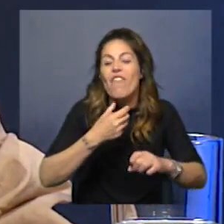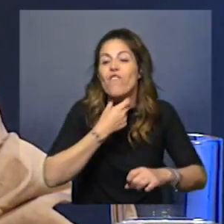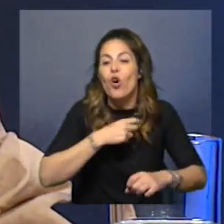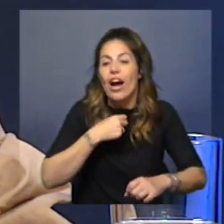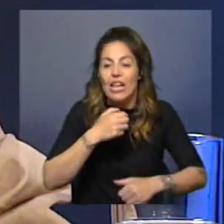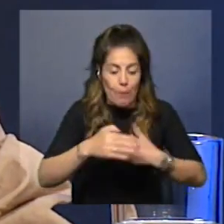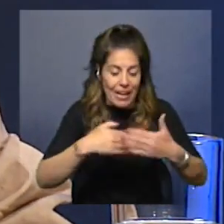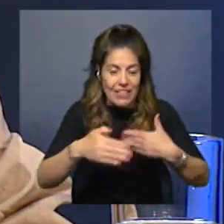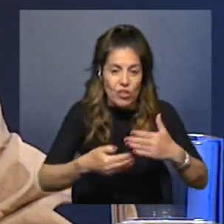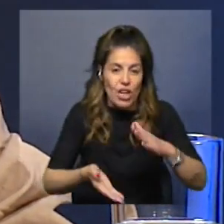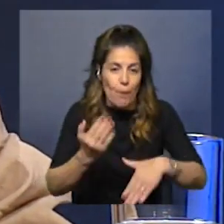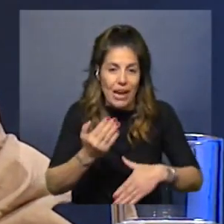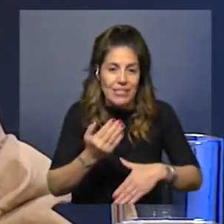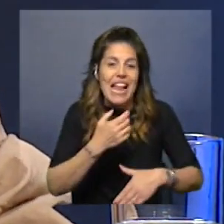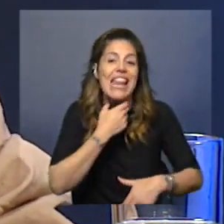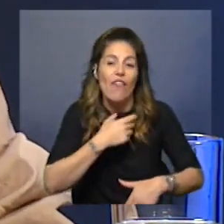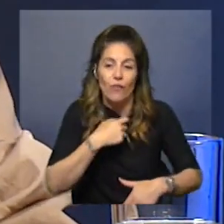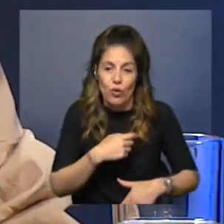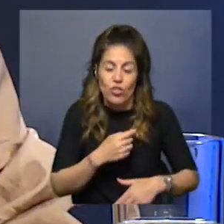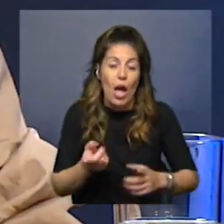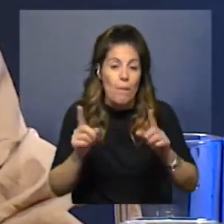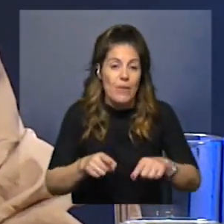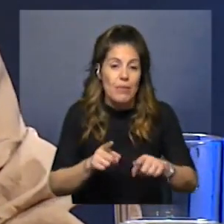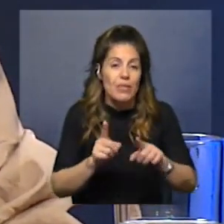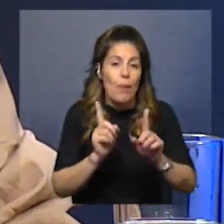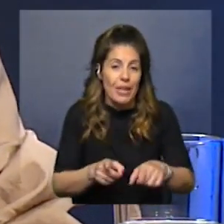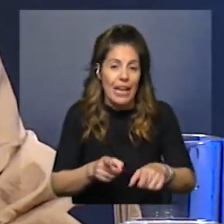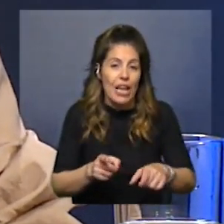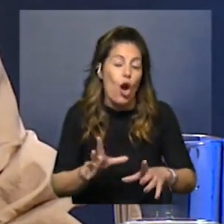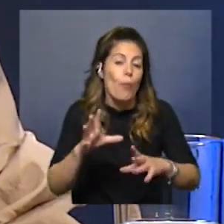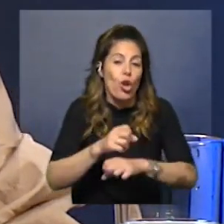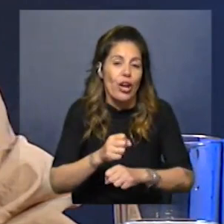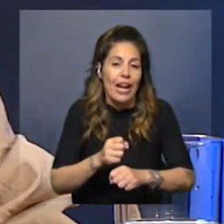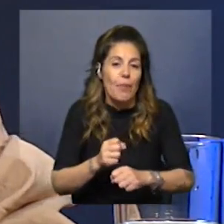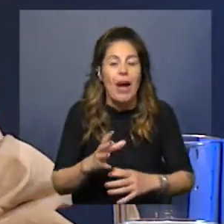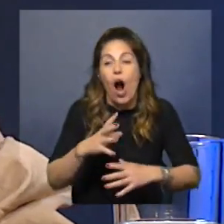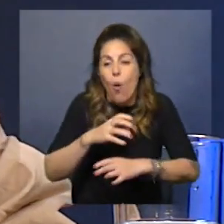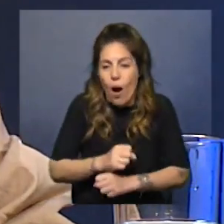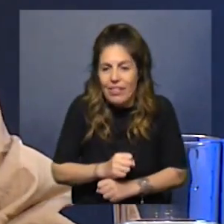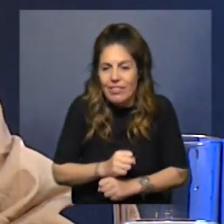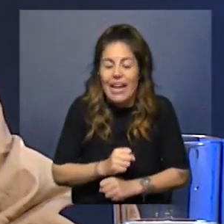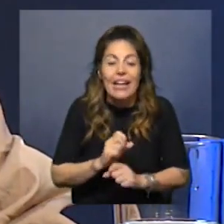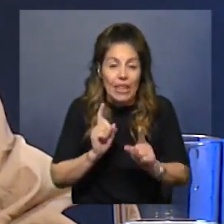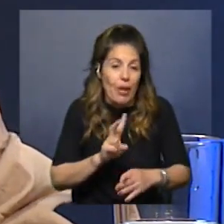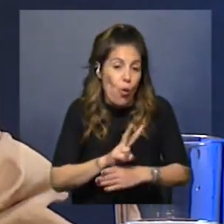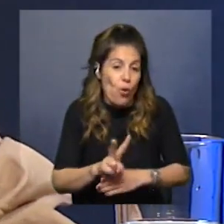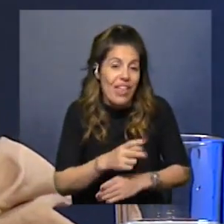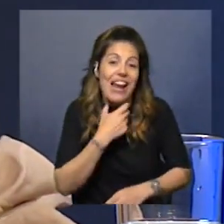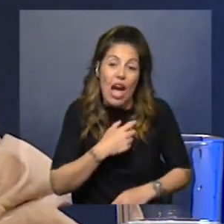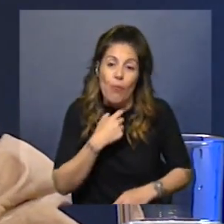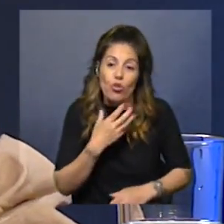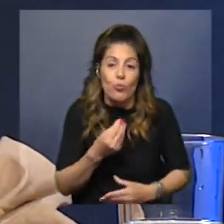desarrollar aún más la versatilidad de la voz y a la misma vez lograr más resistencia y cuidar la voz hasta muchos años, porque también es lo que tiene, ¿no?